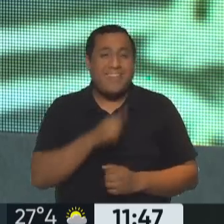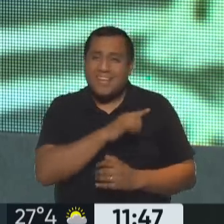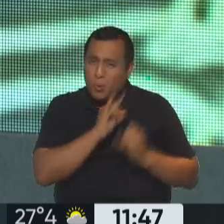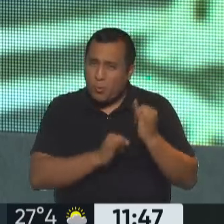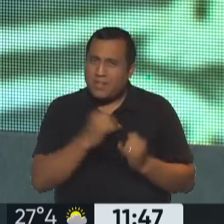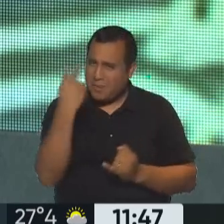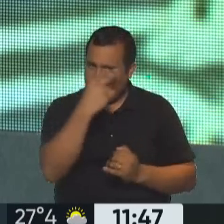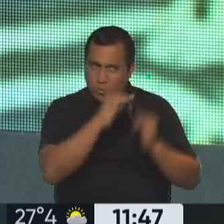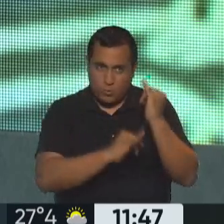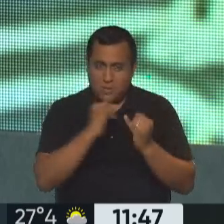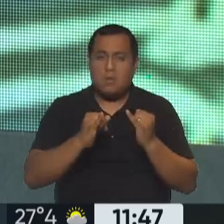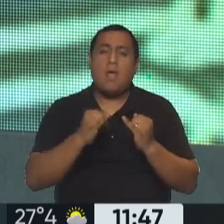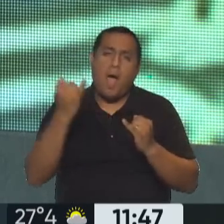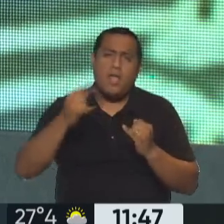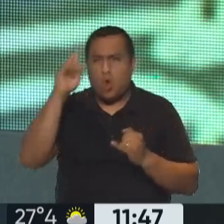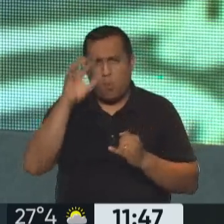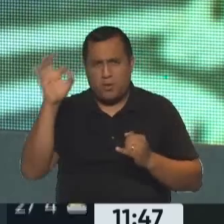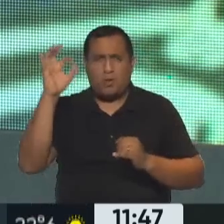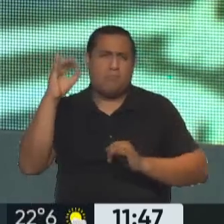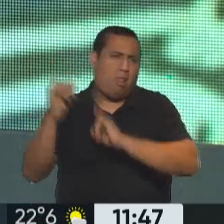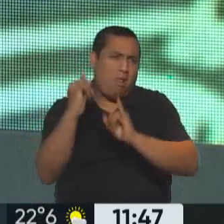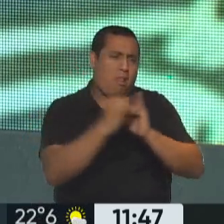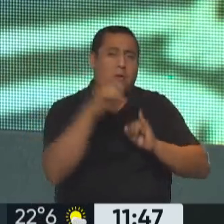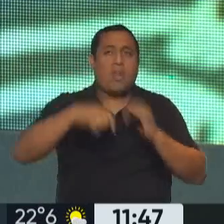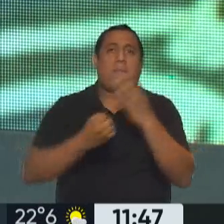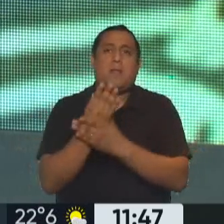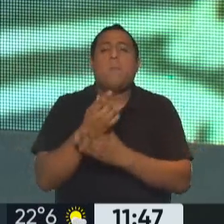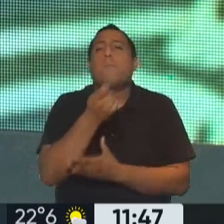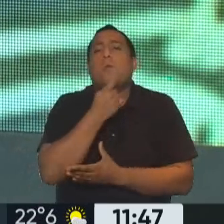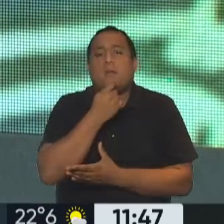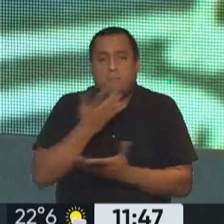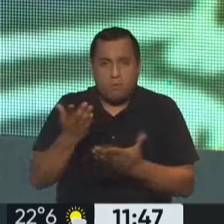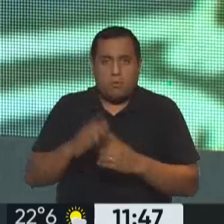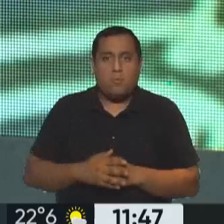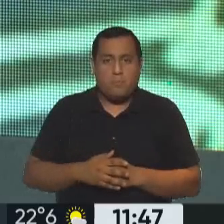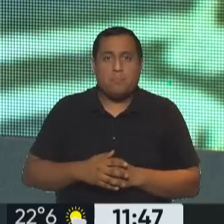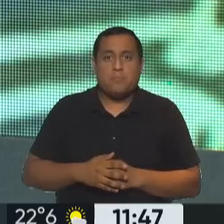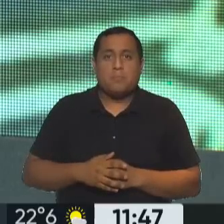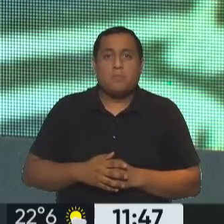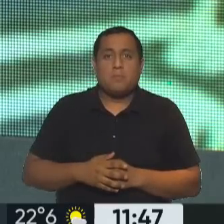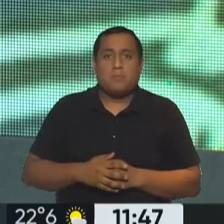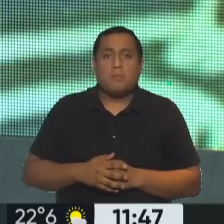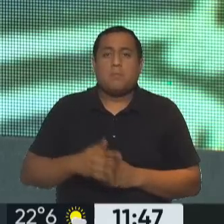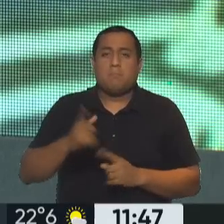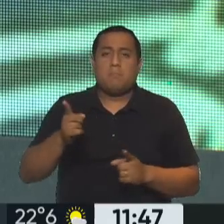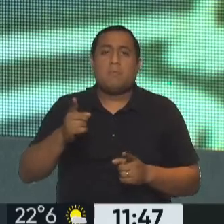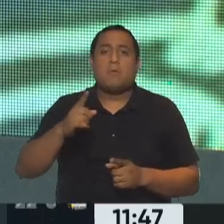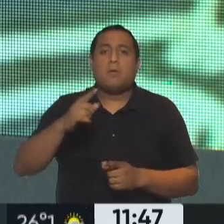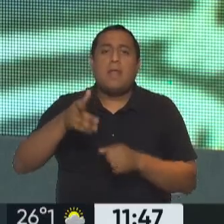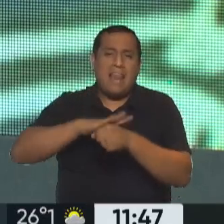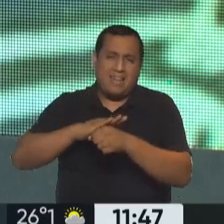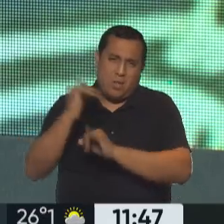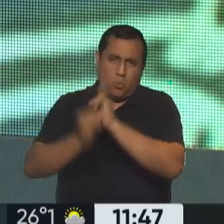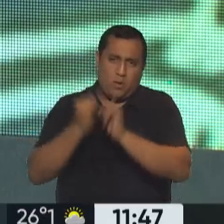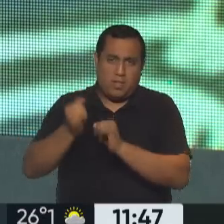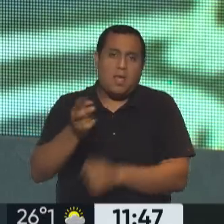Verónica, obviamente hubo repercusiones horas después esta mañana. Por ejemplo, esto dijo sobre lo sucedido ayer en el Senado Horacio Rodríguez